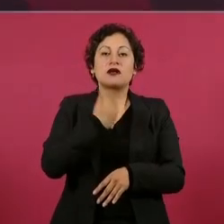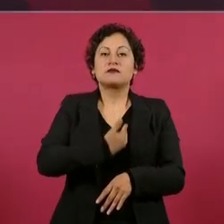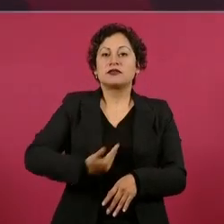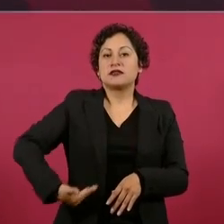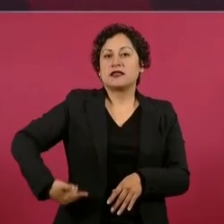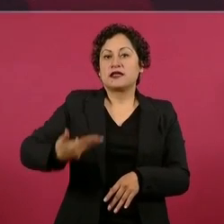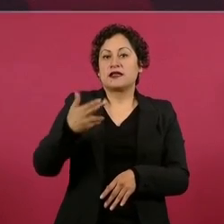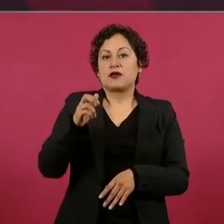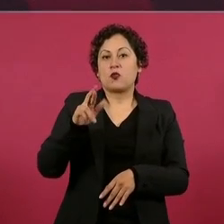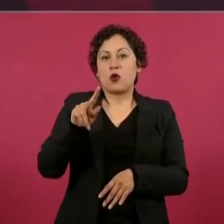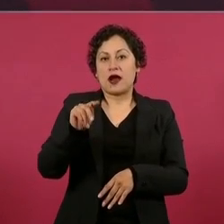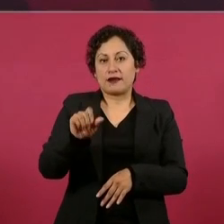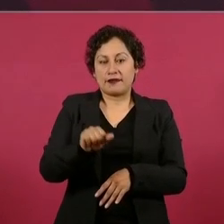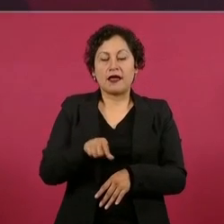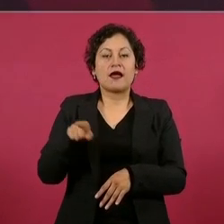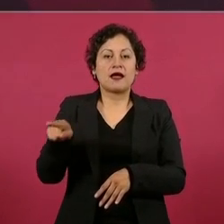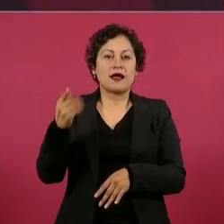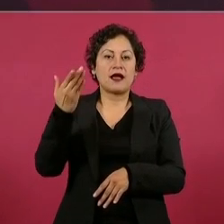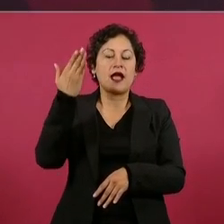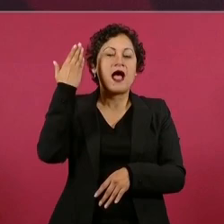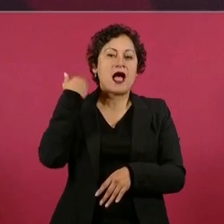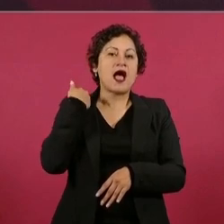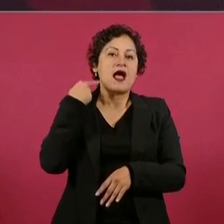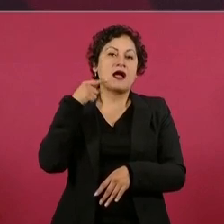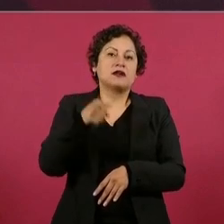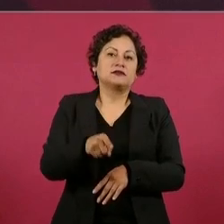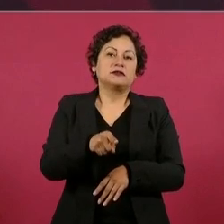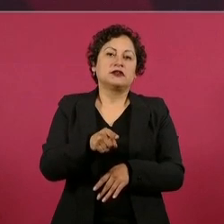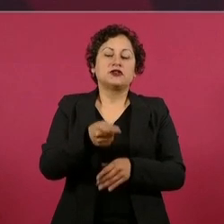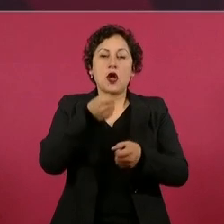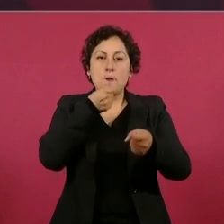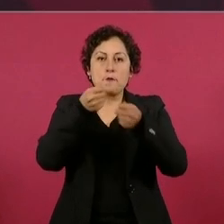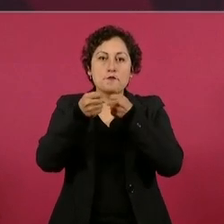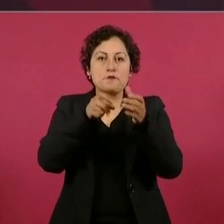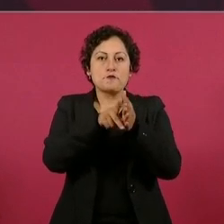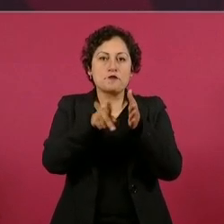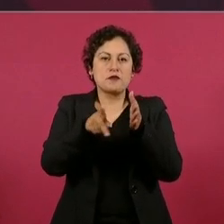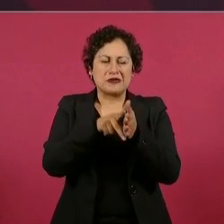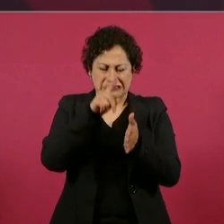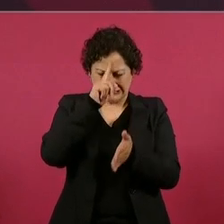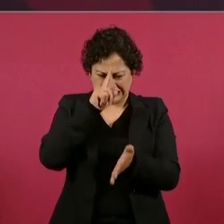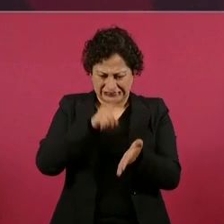Invita a Huerta a visitar el periódico